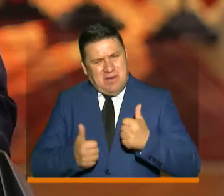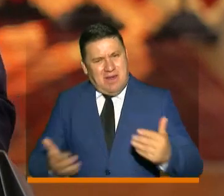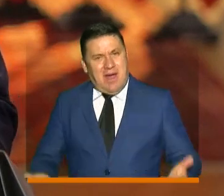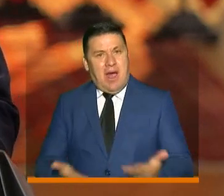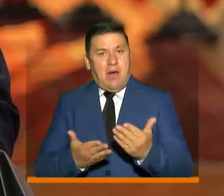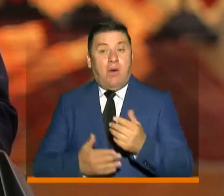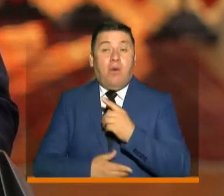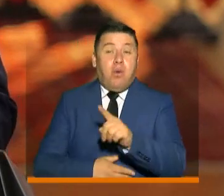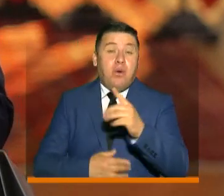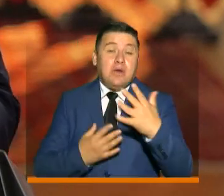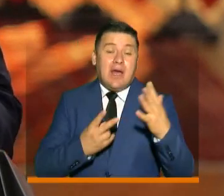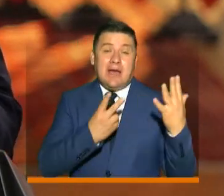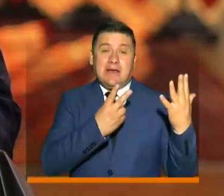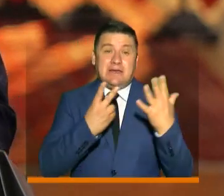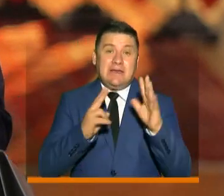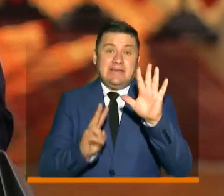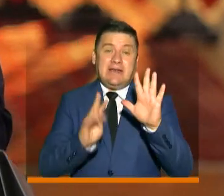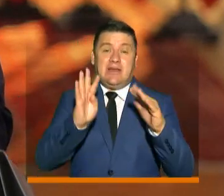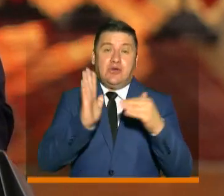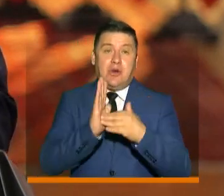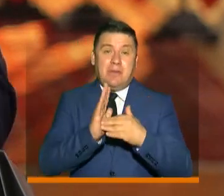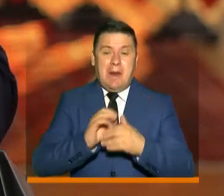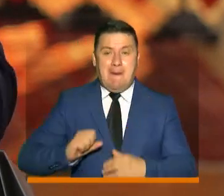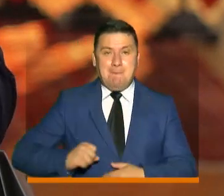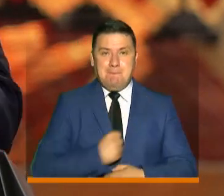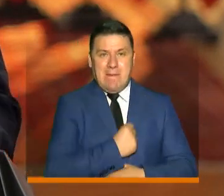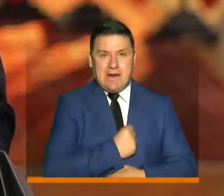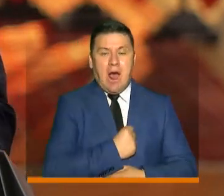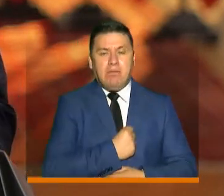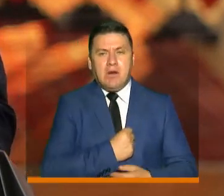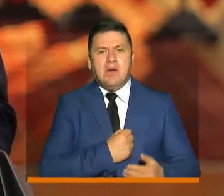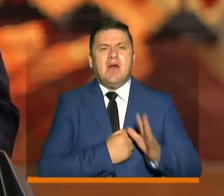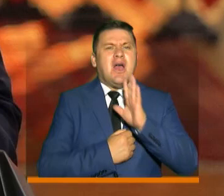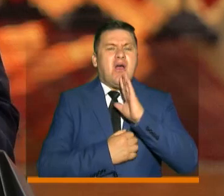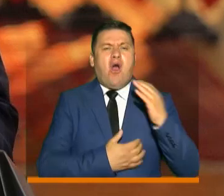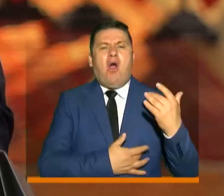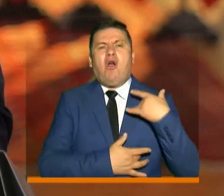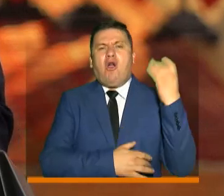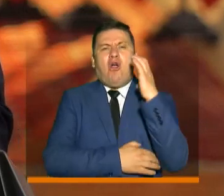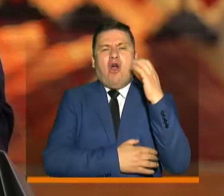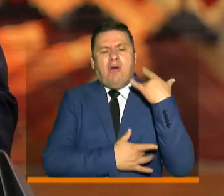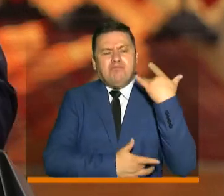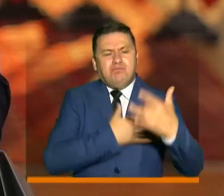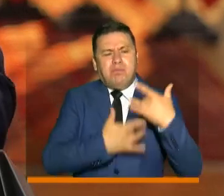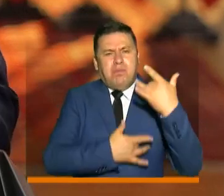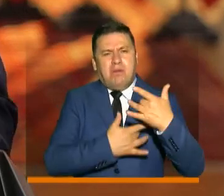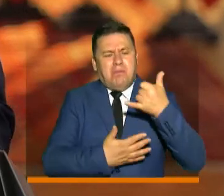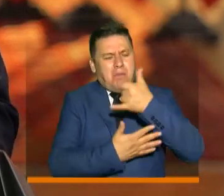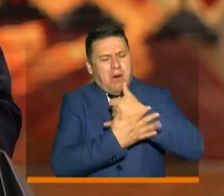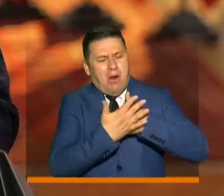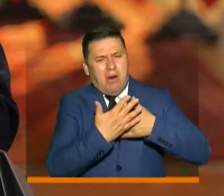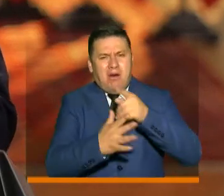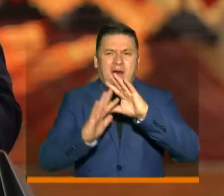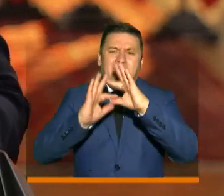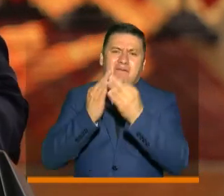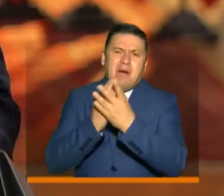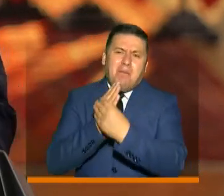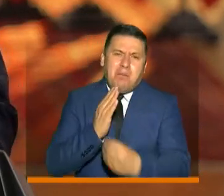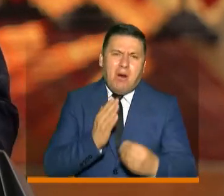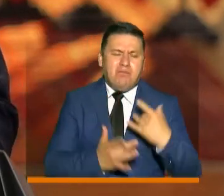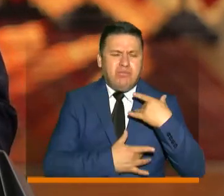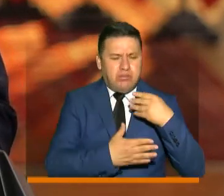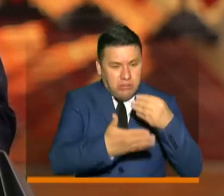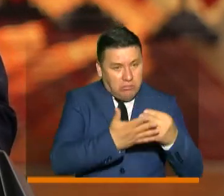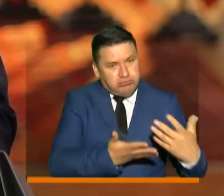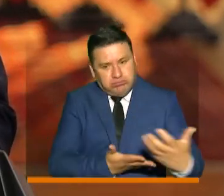entregado más de 778.000 mercados donados por colombianos de todos los orígenes a familias vulnerables en todos